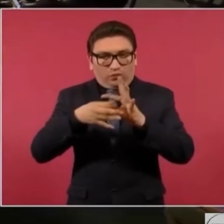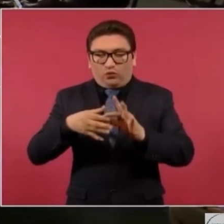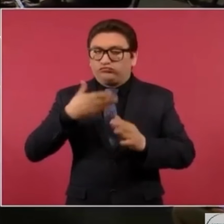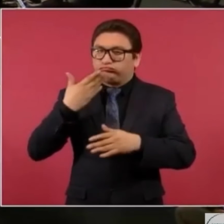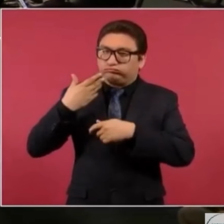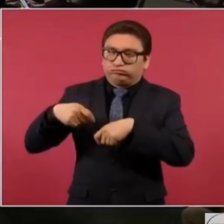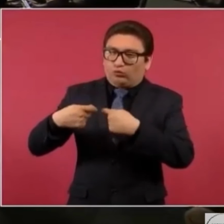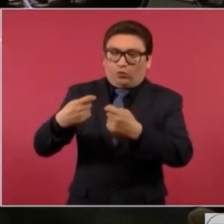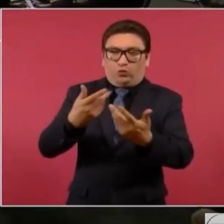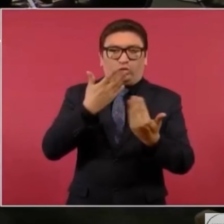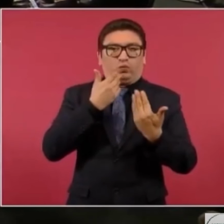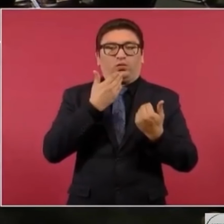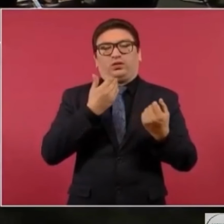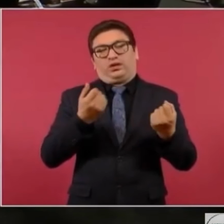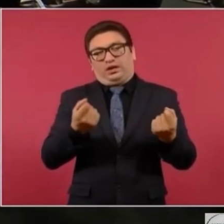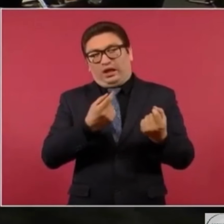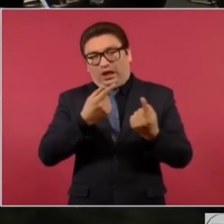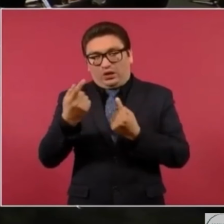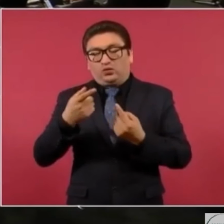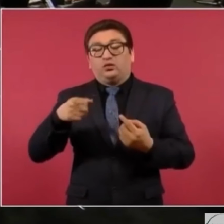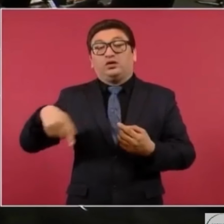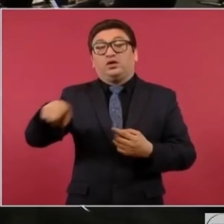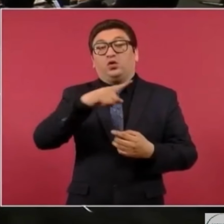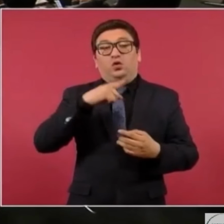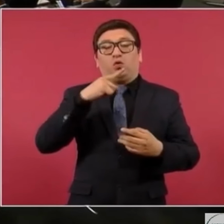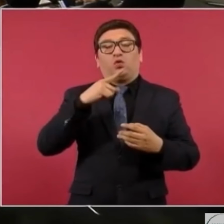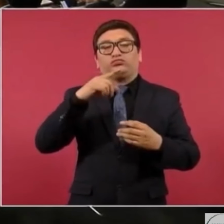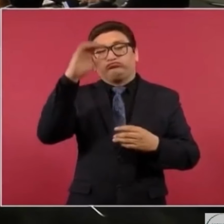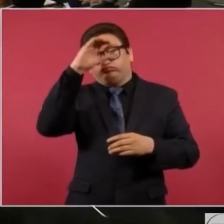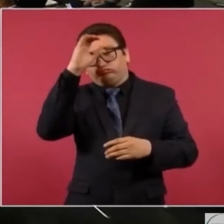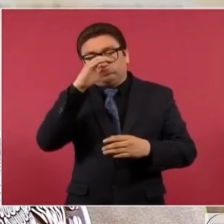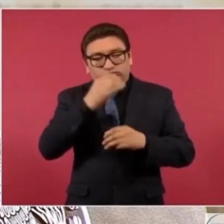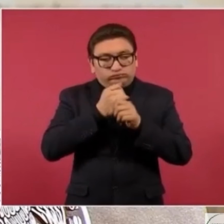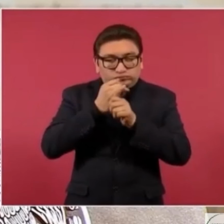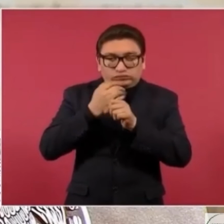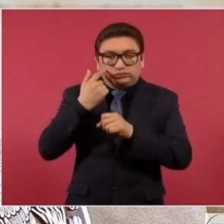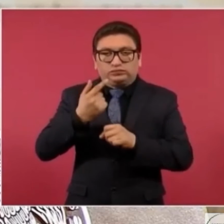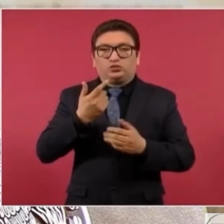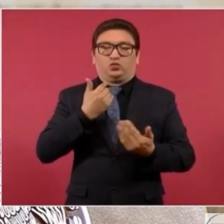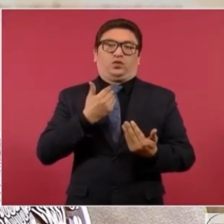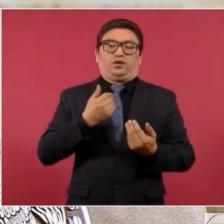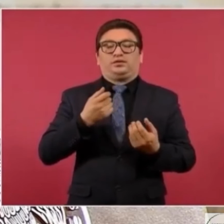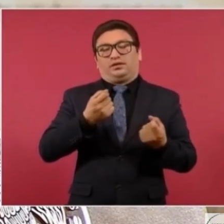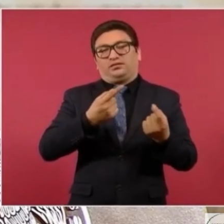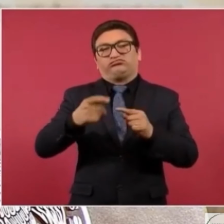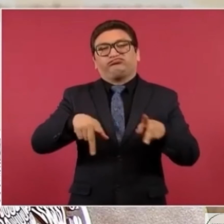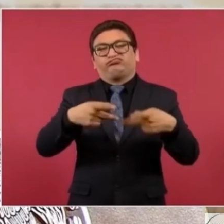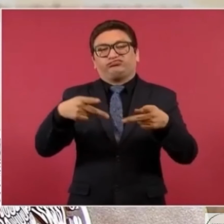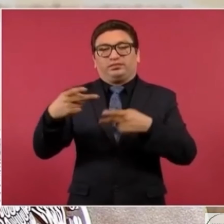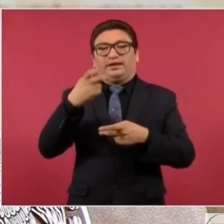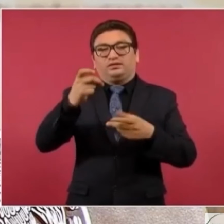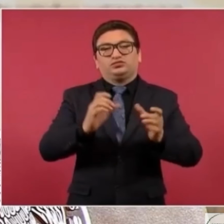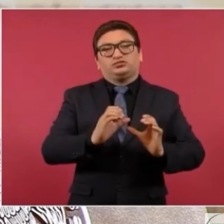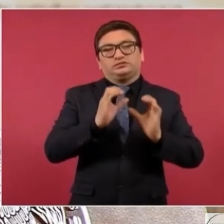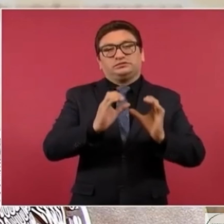ancestral o una capacidad científicamente probada. Y esas son las situaciones